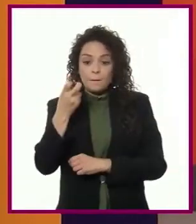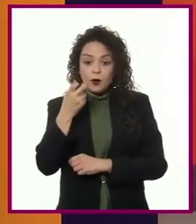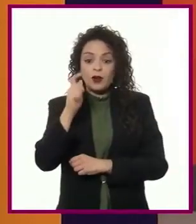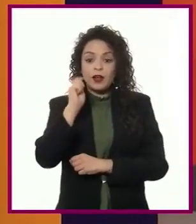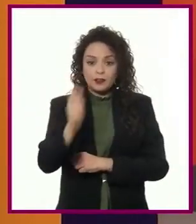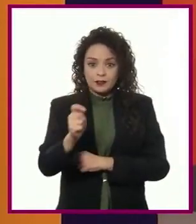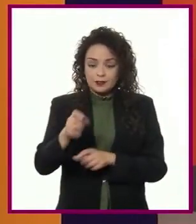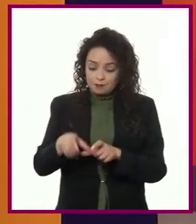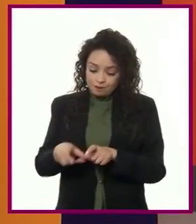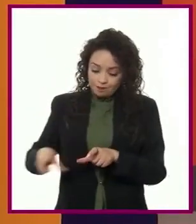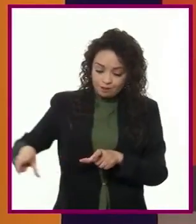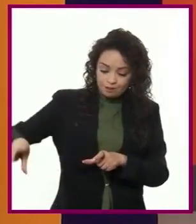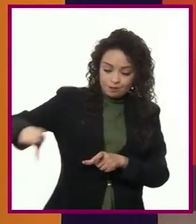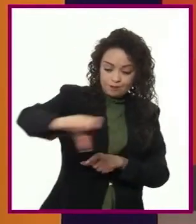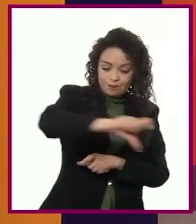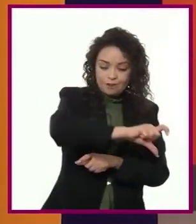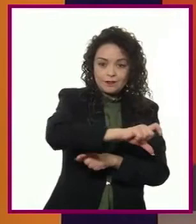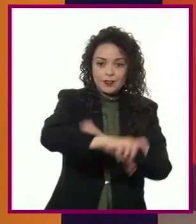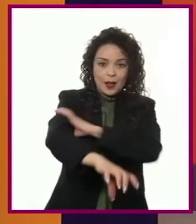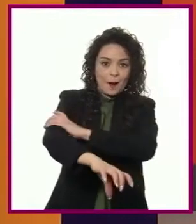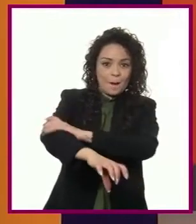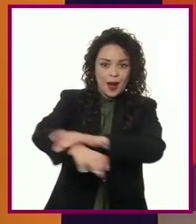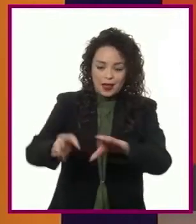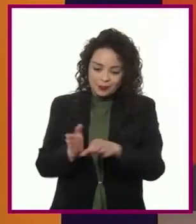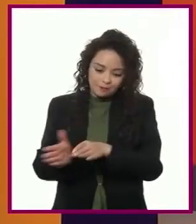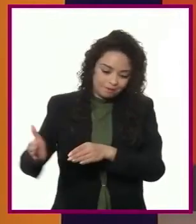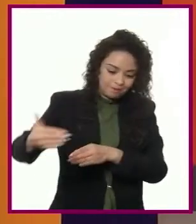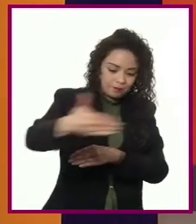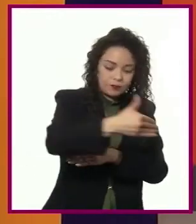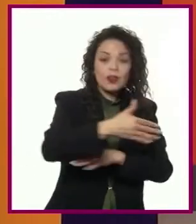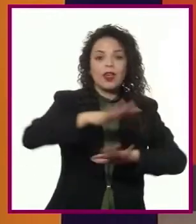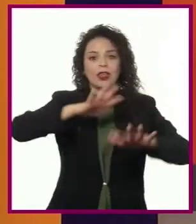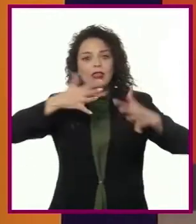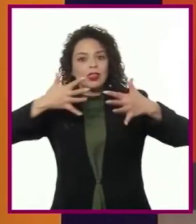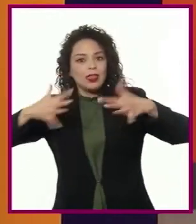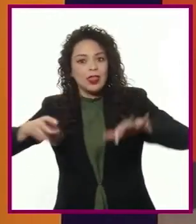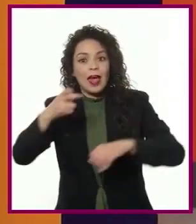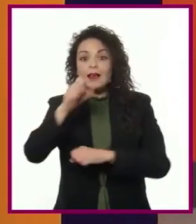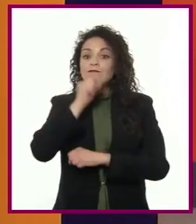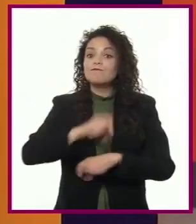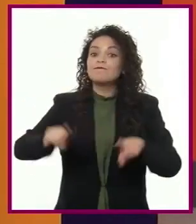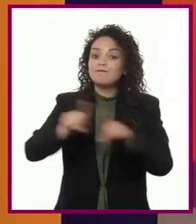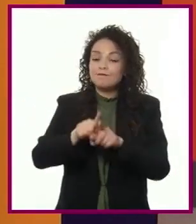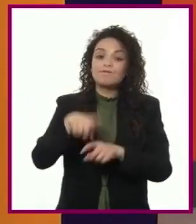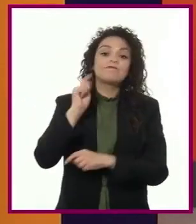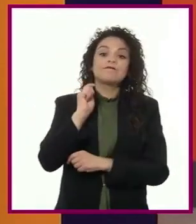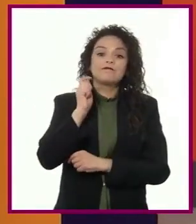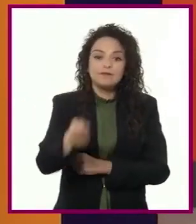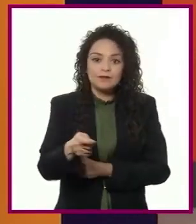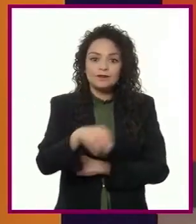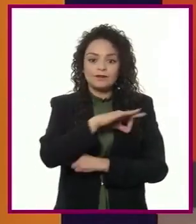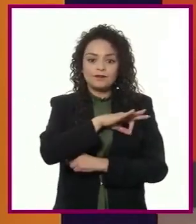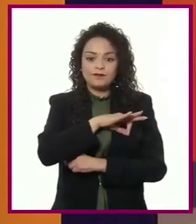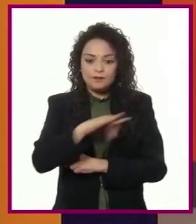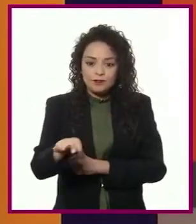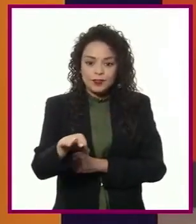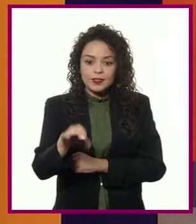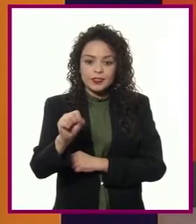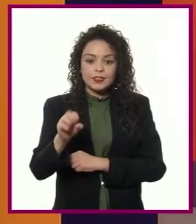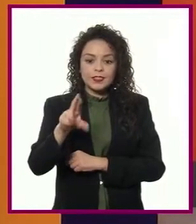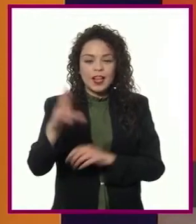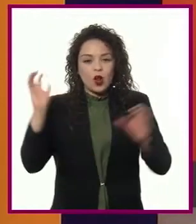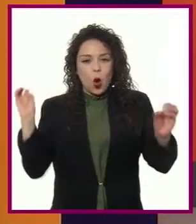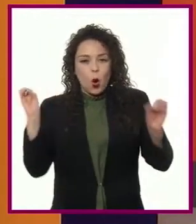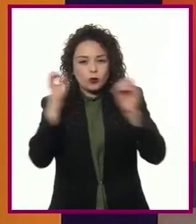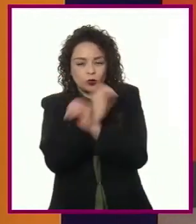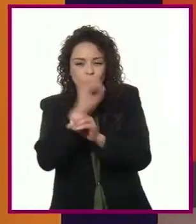brazos espirales sean brillantes, los cuales también poseen la cualidad de ser un poco